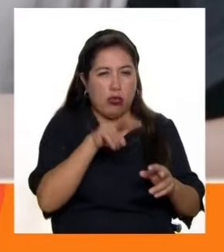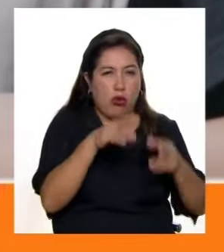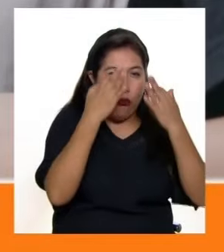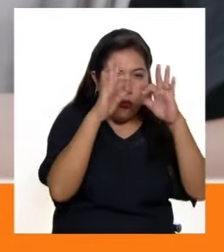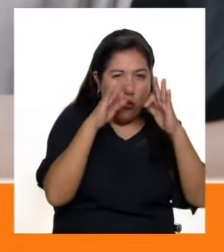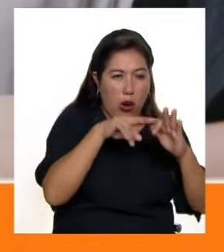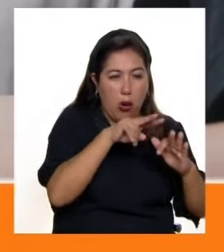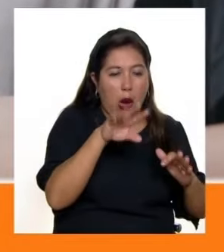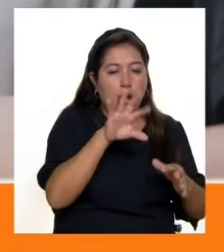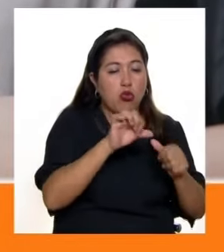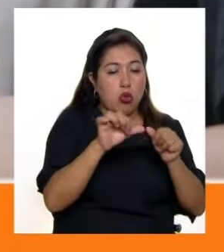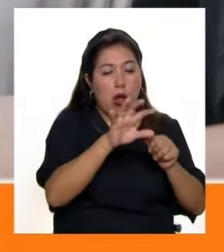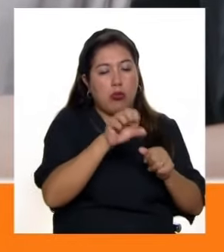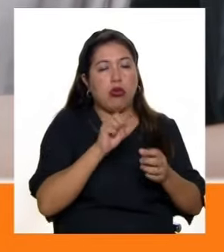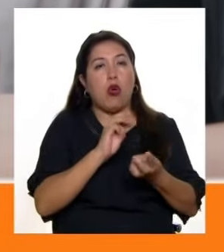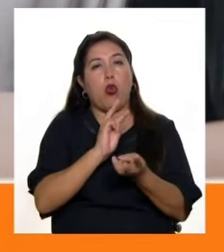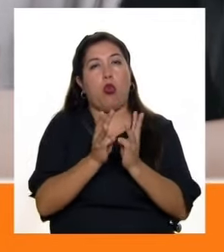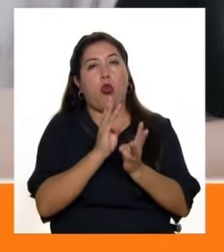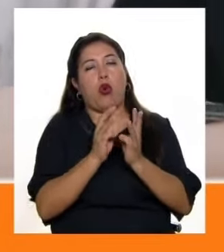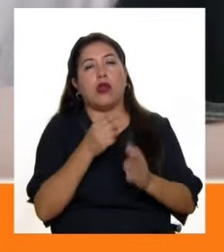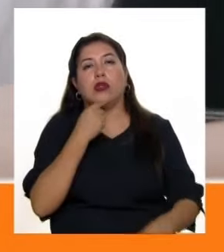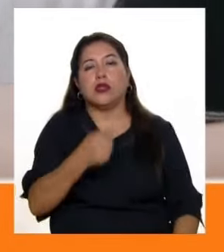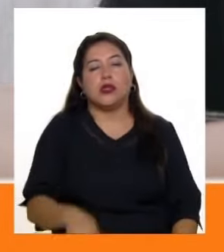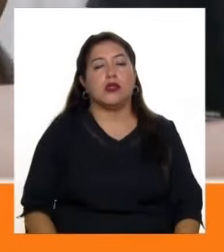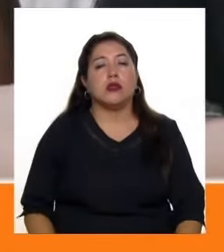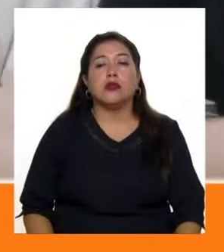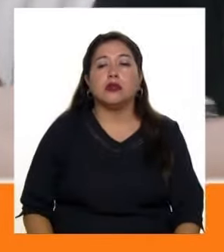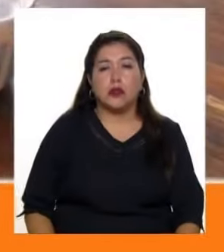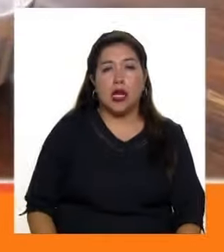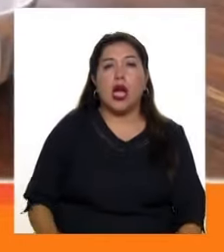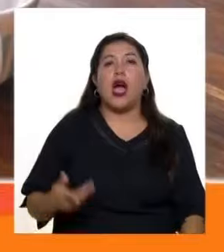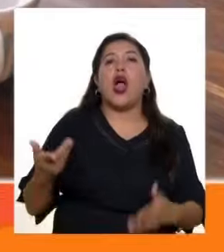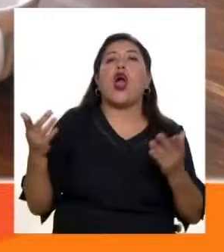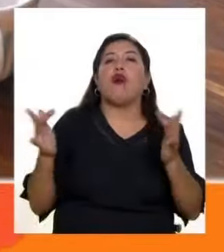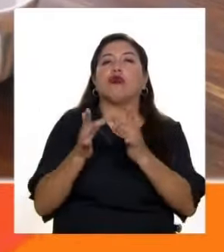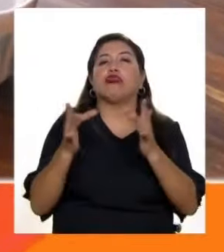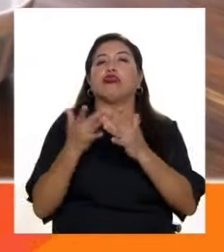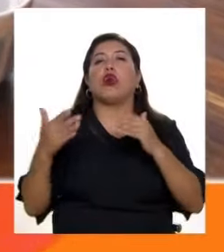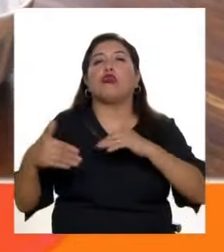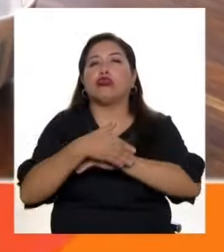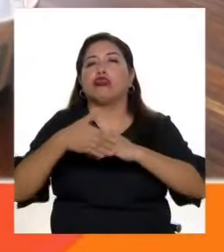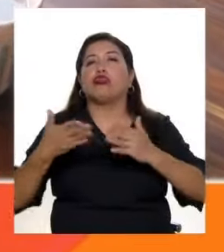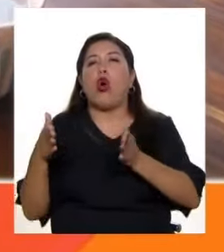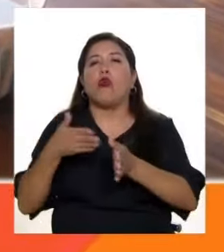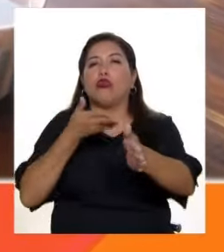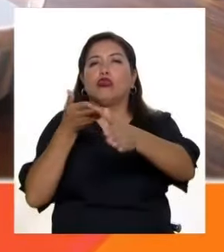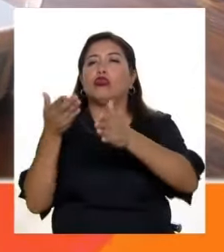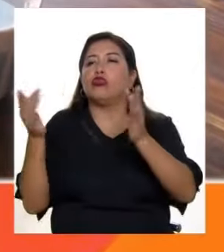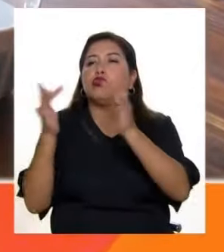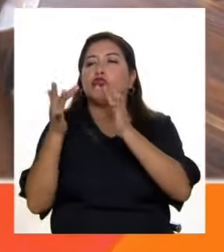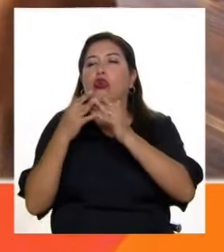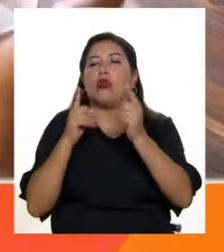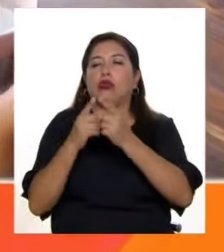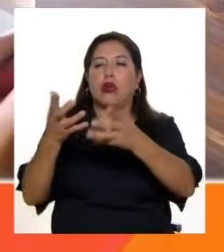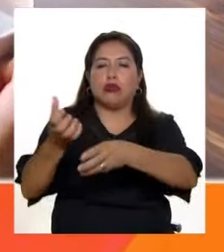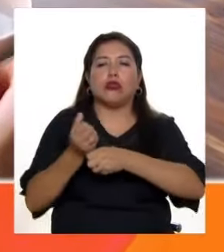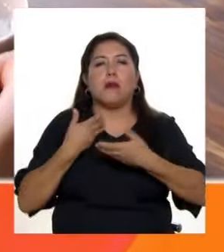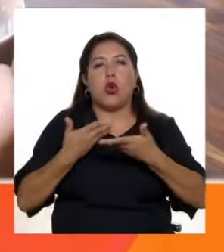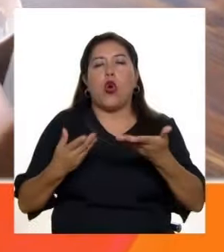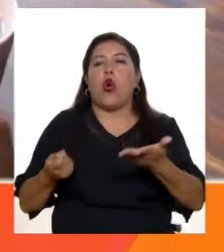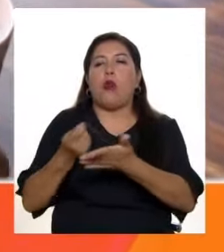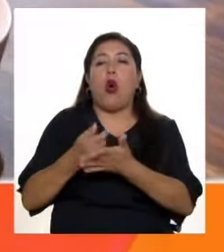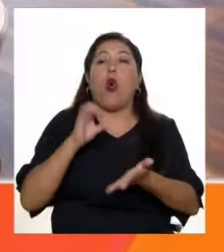te dicen, yapéame, o lo recojo en tal lugar, o en el metropolitano, ¿no? Exacto. Entonces, en verdad, si